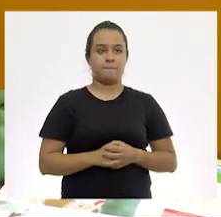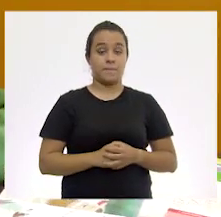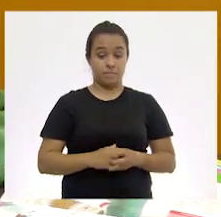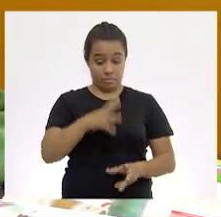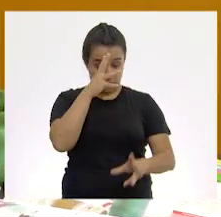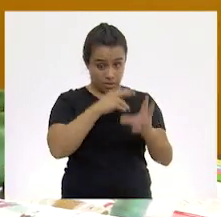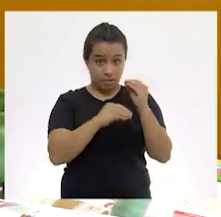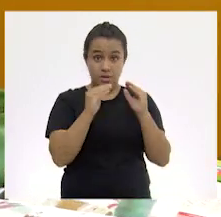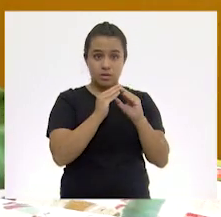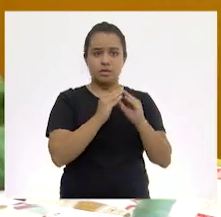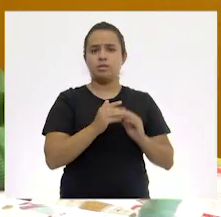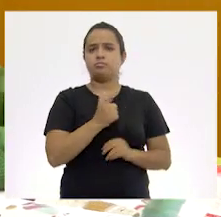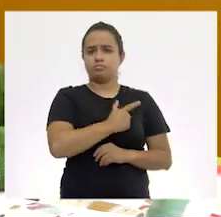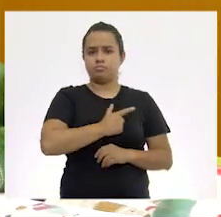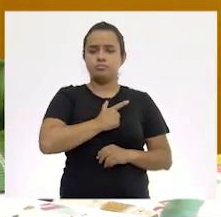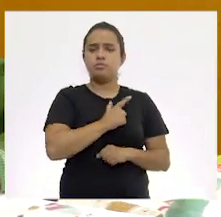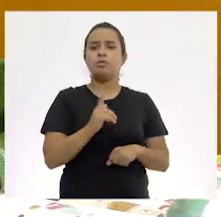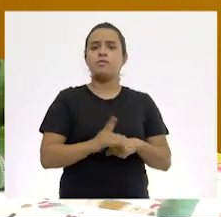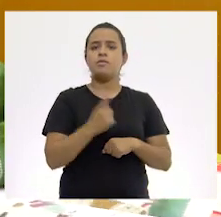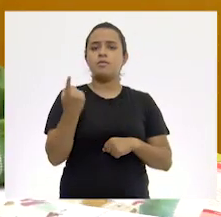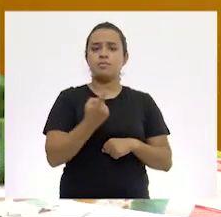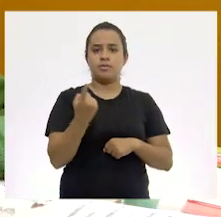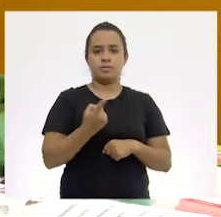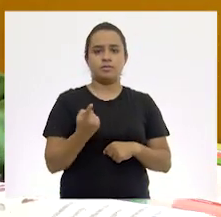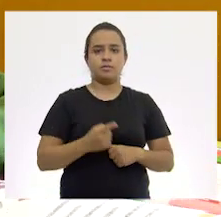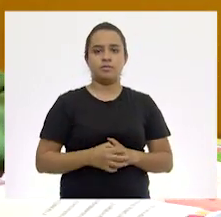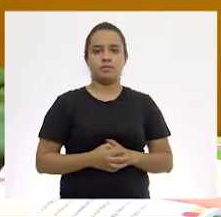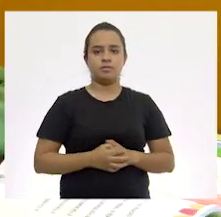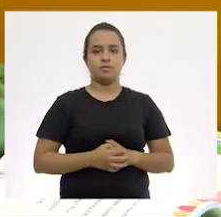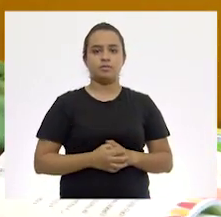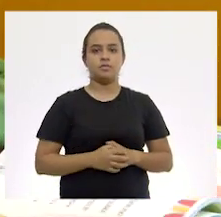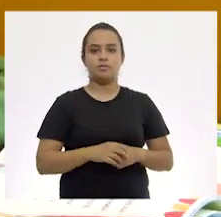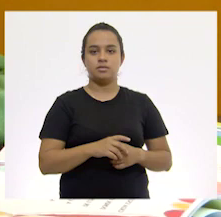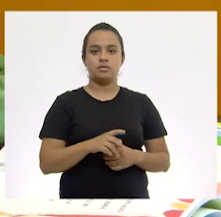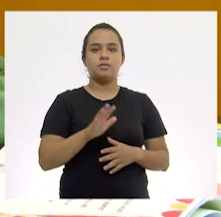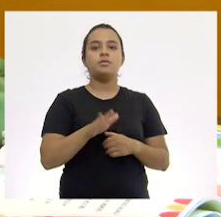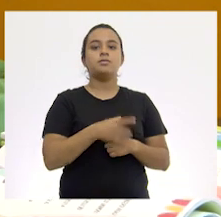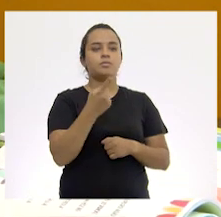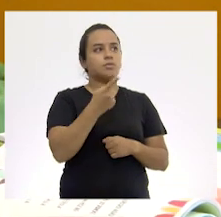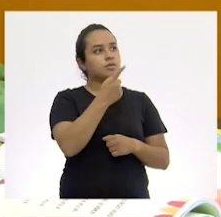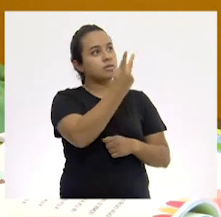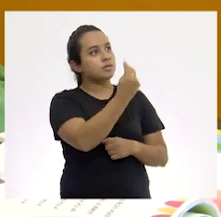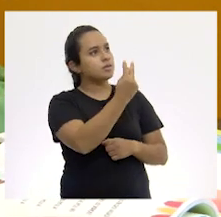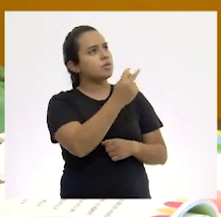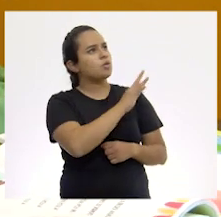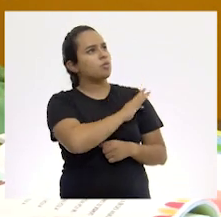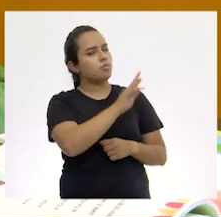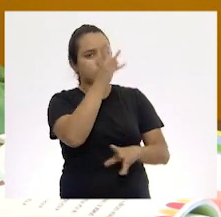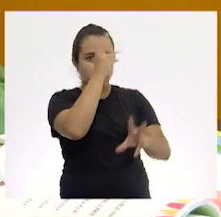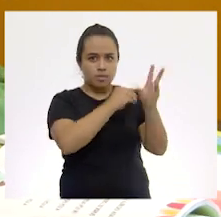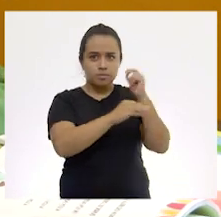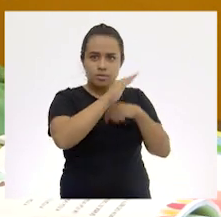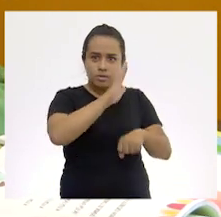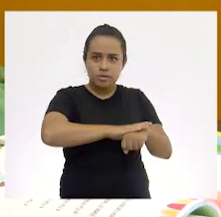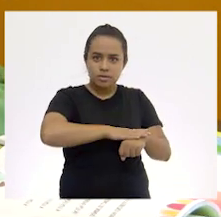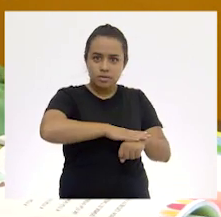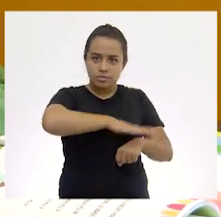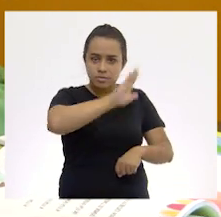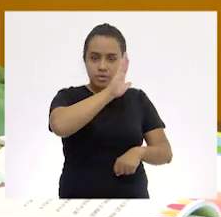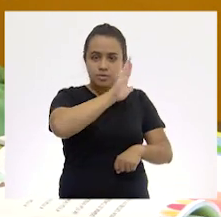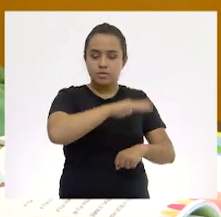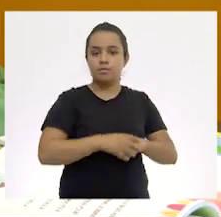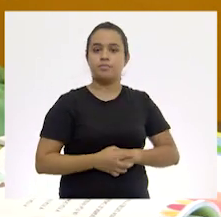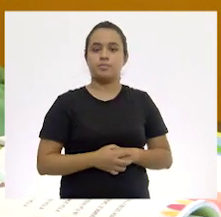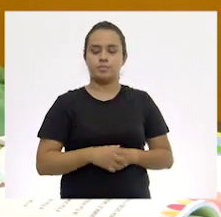Aprende en Casa me gusta porque es una plataforma con la que yo puedo aprender aún más y